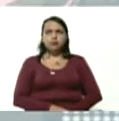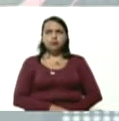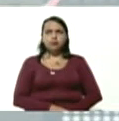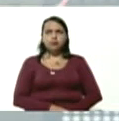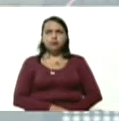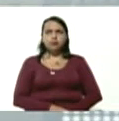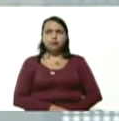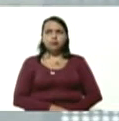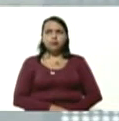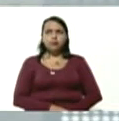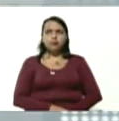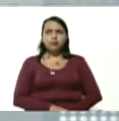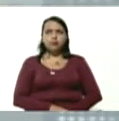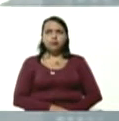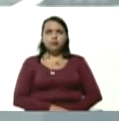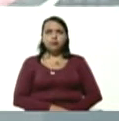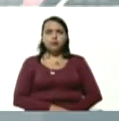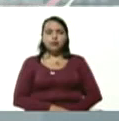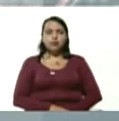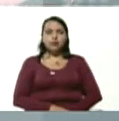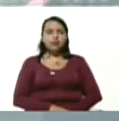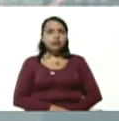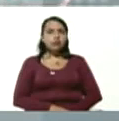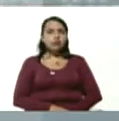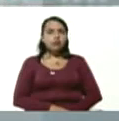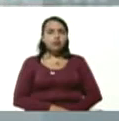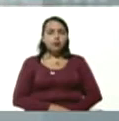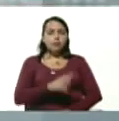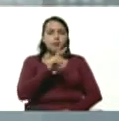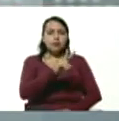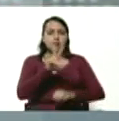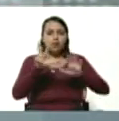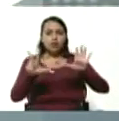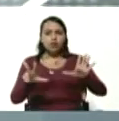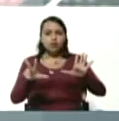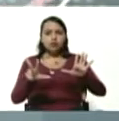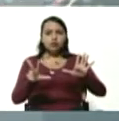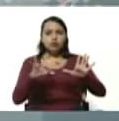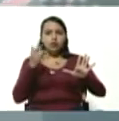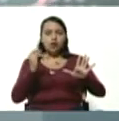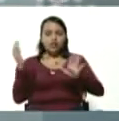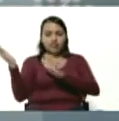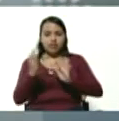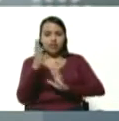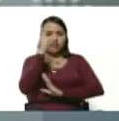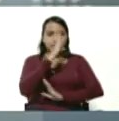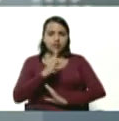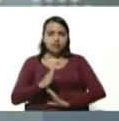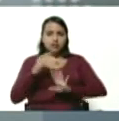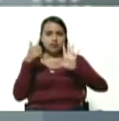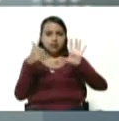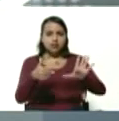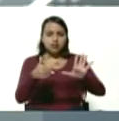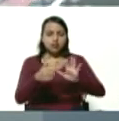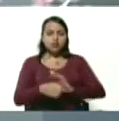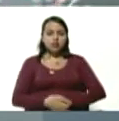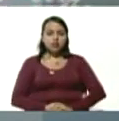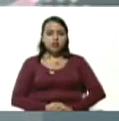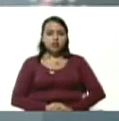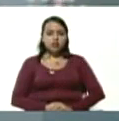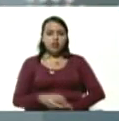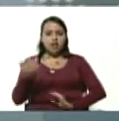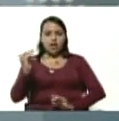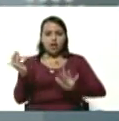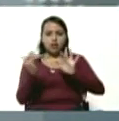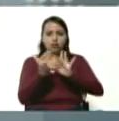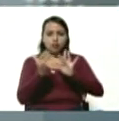65 provienen de Colombia, 28 provienen de Brasil, y 6 son contactos